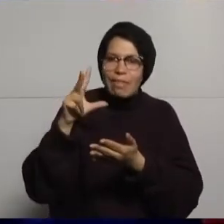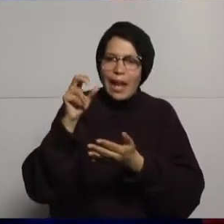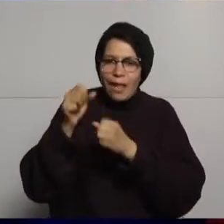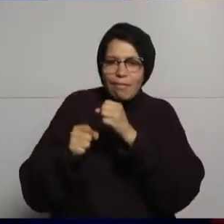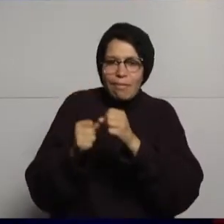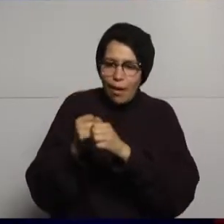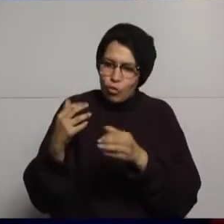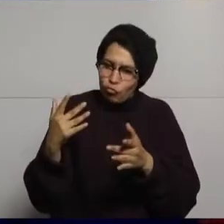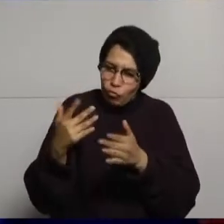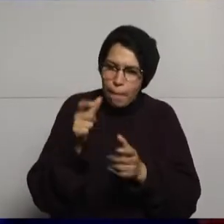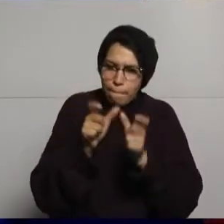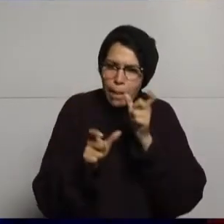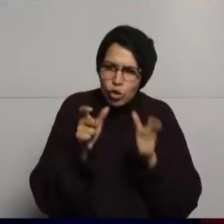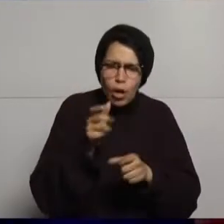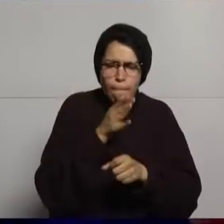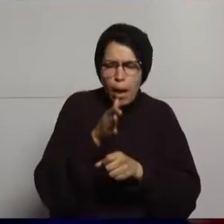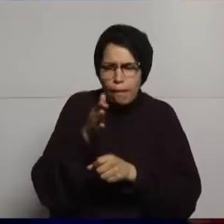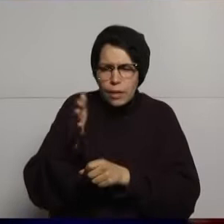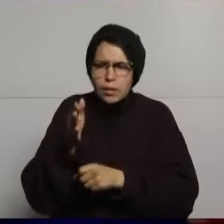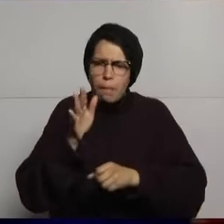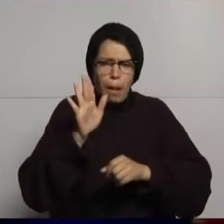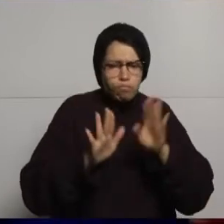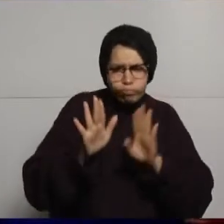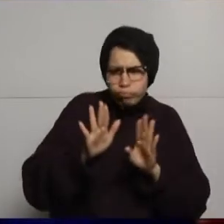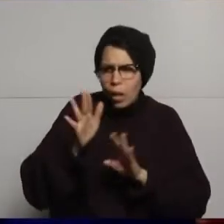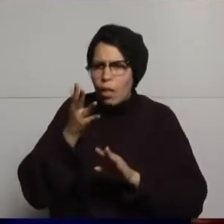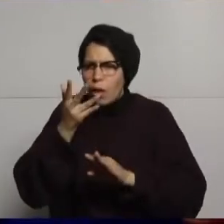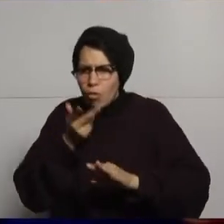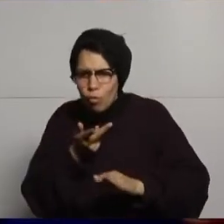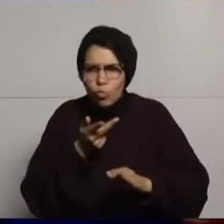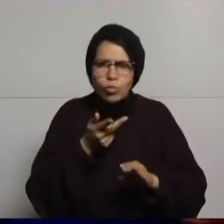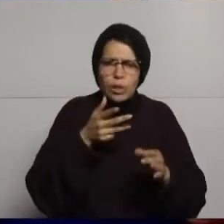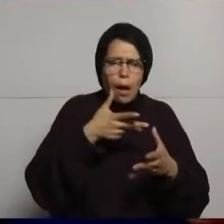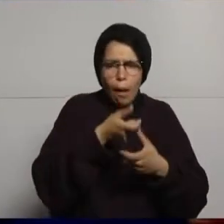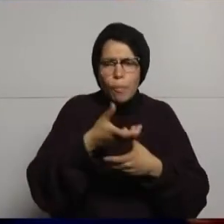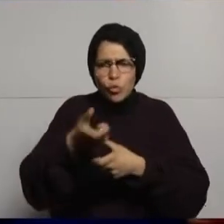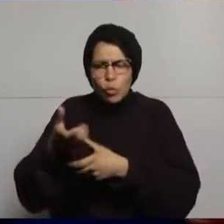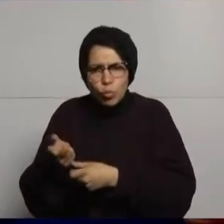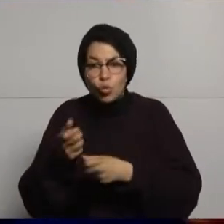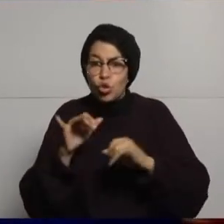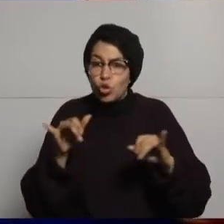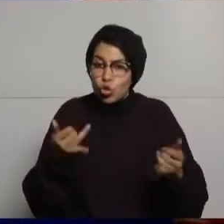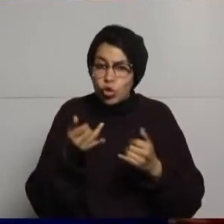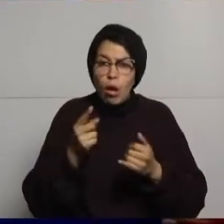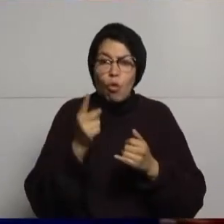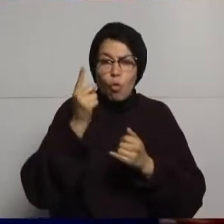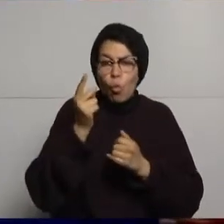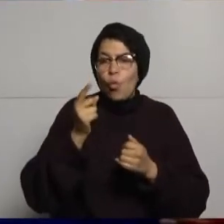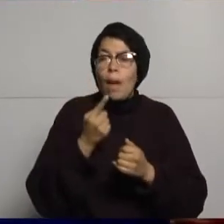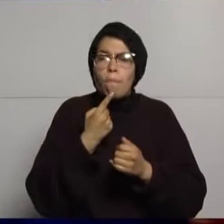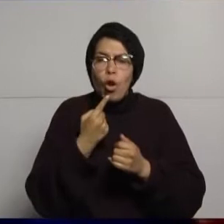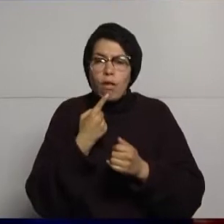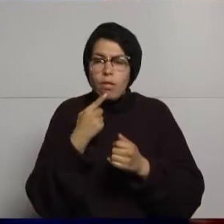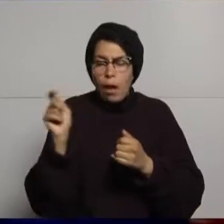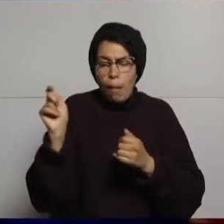participación es muy fuerte. Asumimos hace ya 15 años presupuesto participativo como política pública a partir de las líneas de Porto